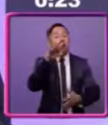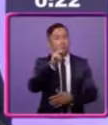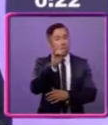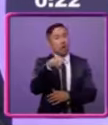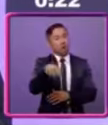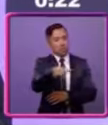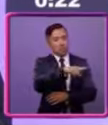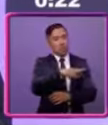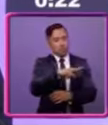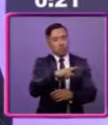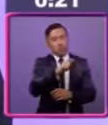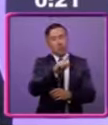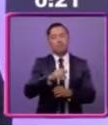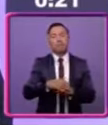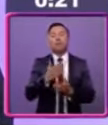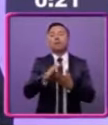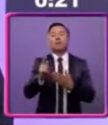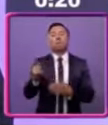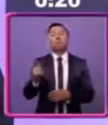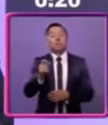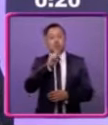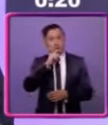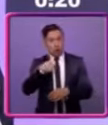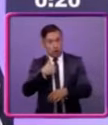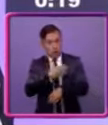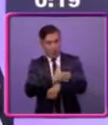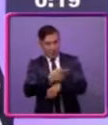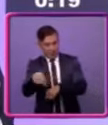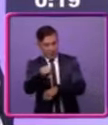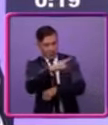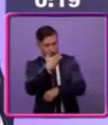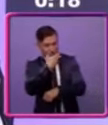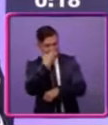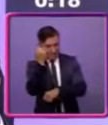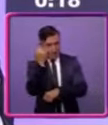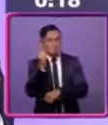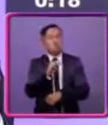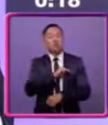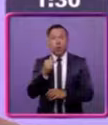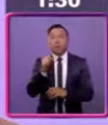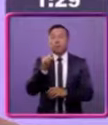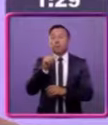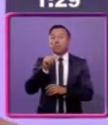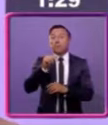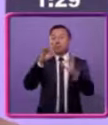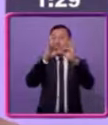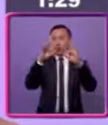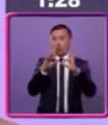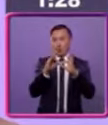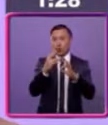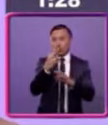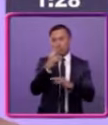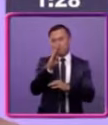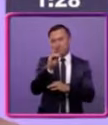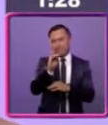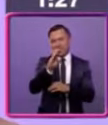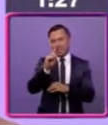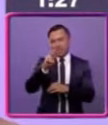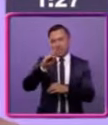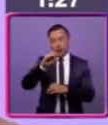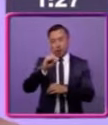argumentar sus propuestas porque te insisto yo lo que vi fue cuántos candidatos 6 eran puro monólogo